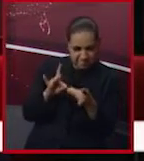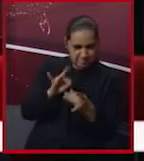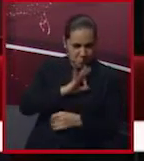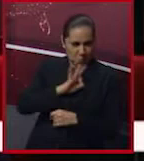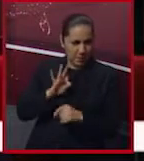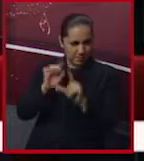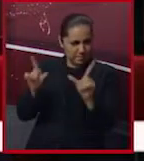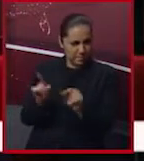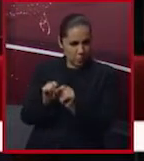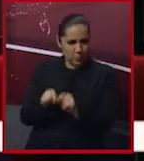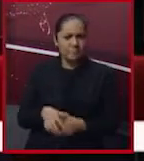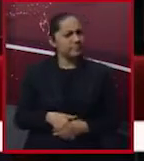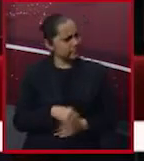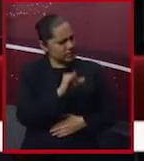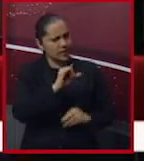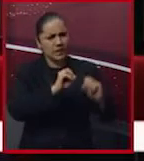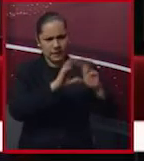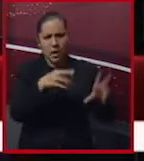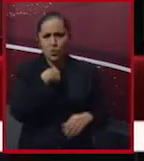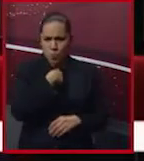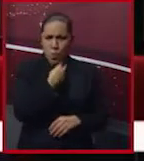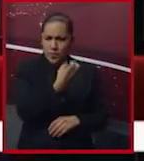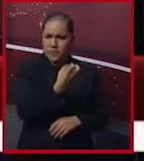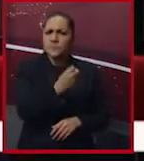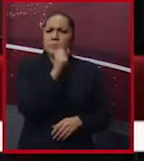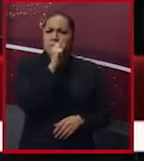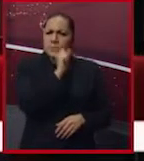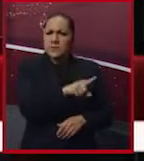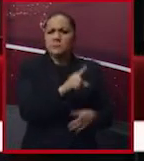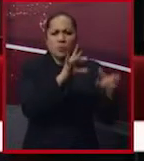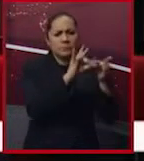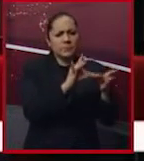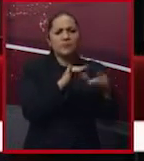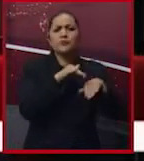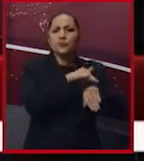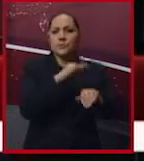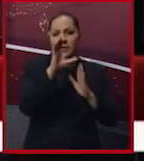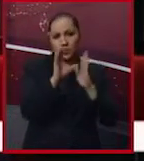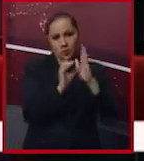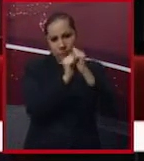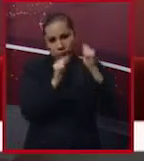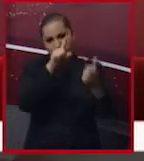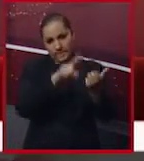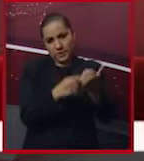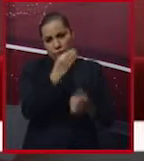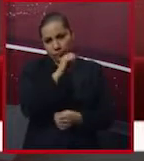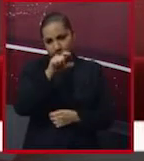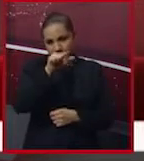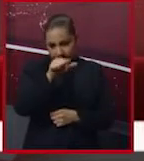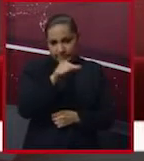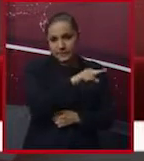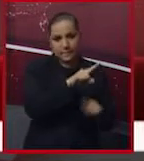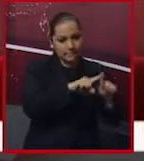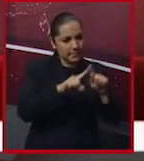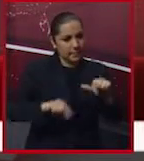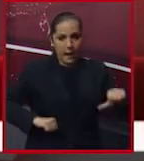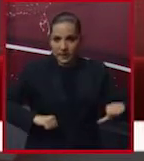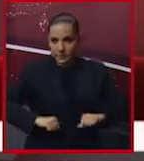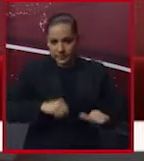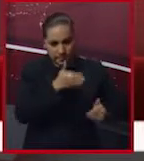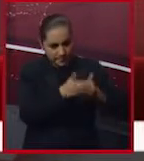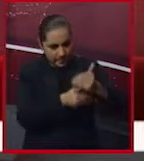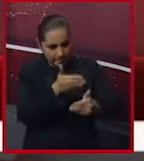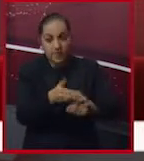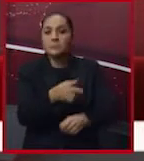las actividades que se llevaron a cabo conmemorativas del centenario de la Constitución fue la invitación que se hizo a